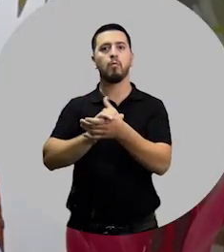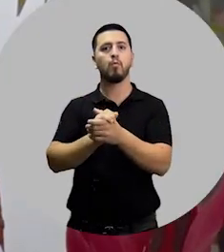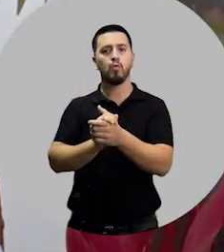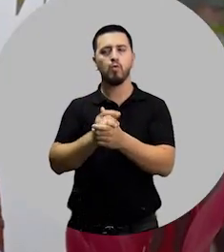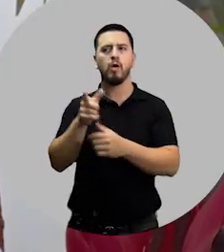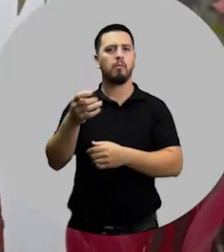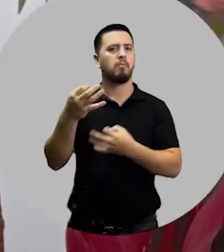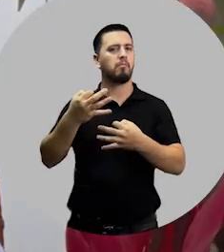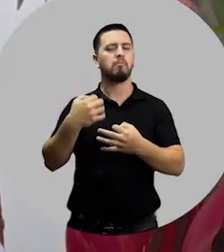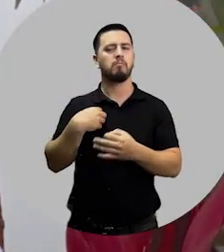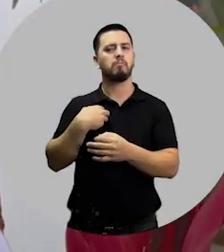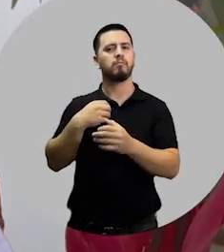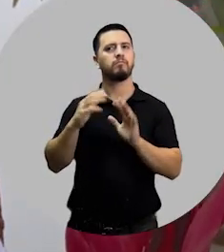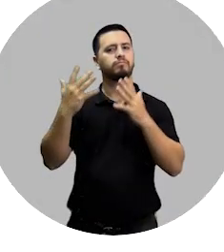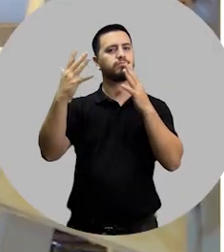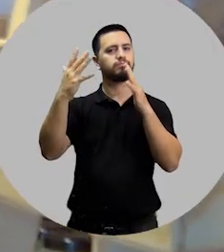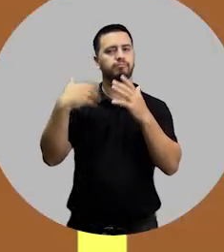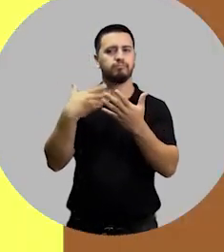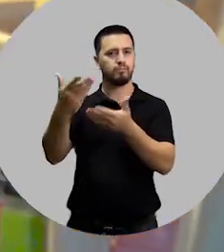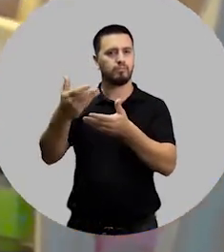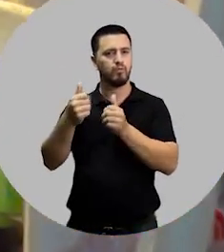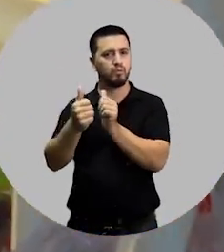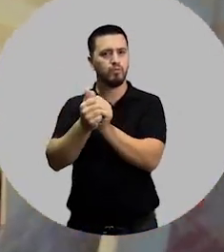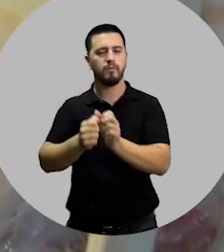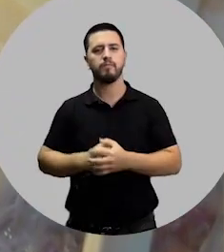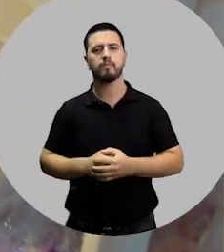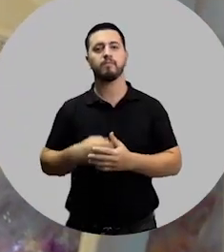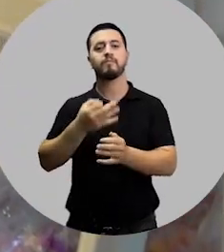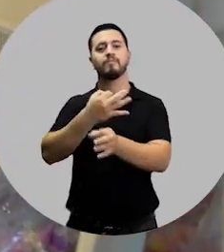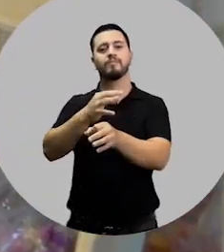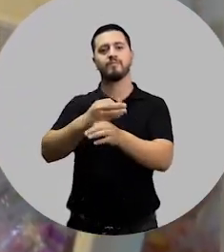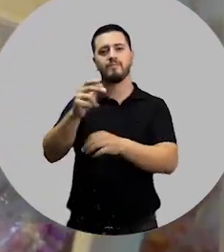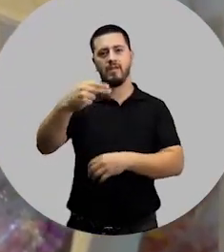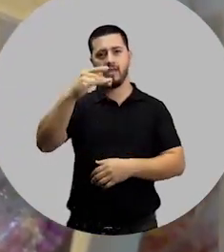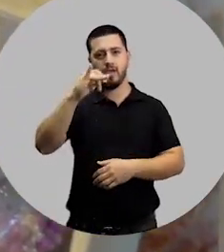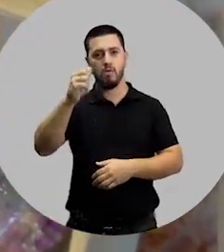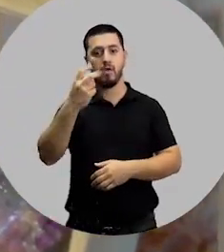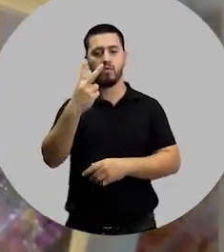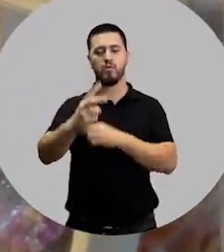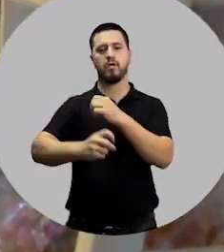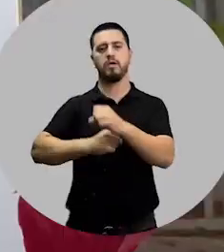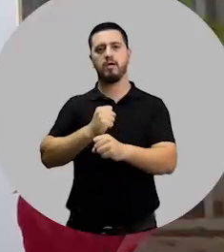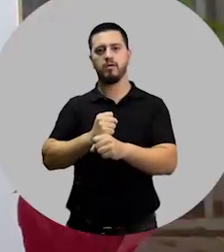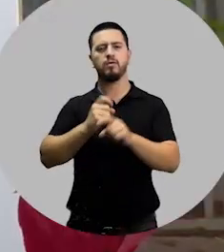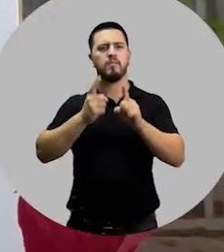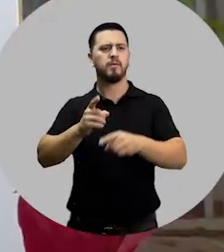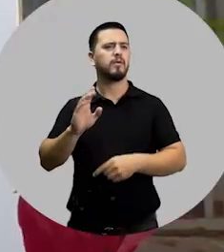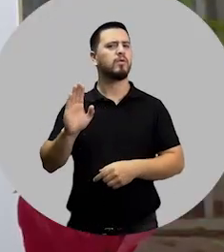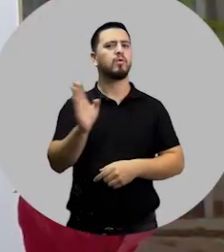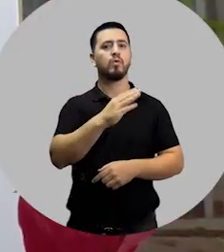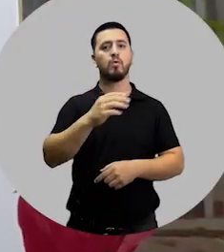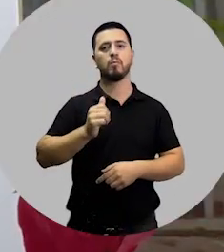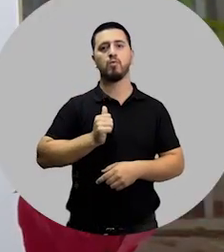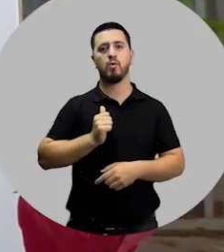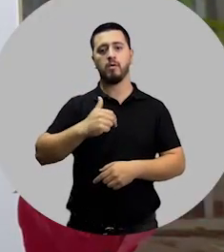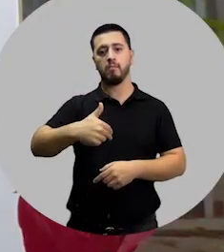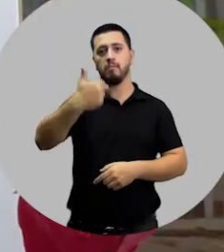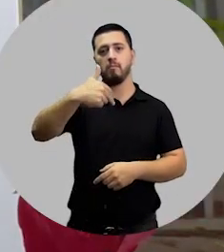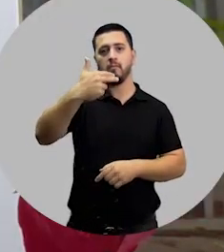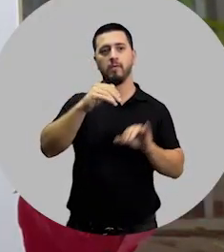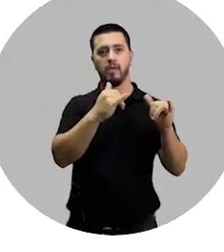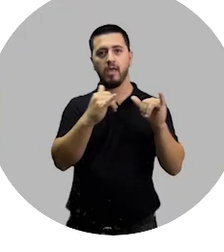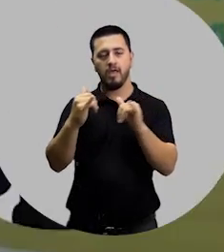y festejamos juntas, ¿verdad? Feliz aniversario al programa AICUA por estos 2 años y a todos los que ya pasamos por